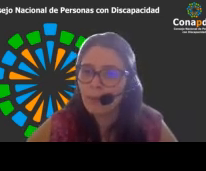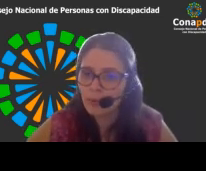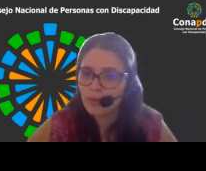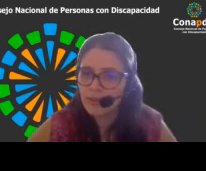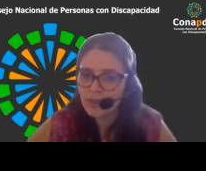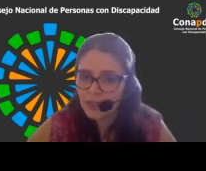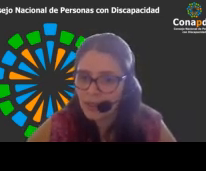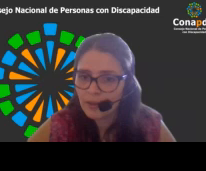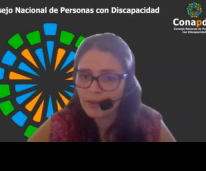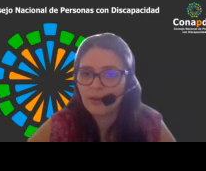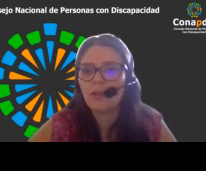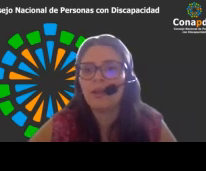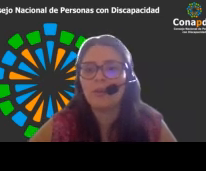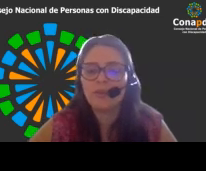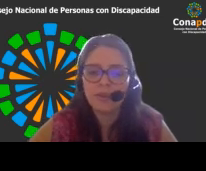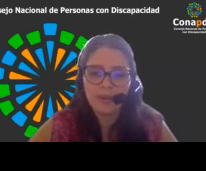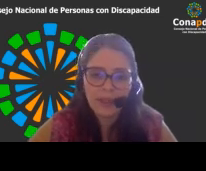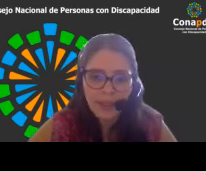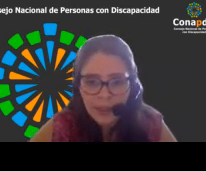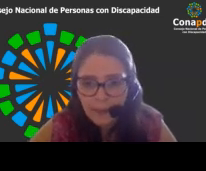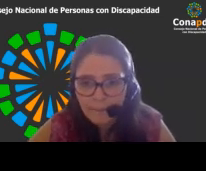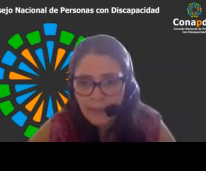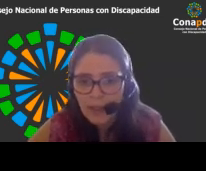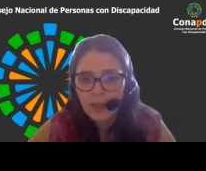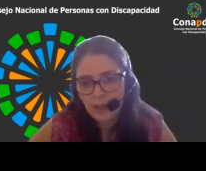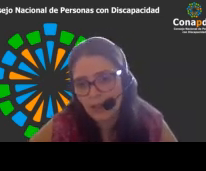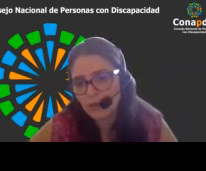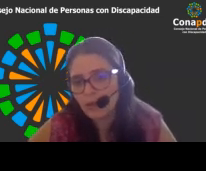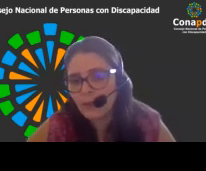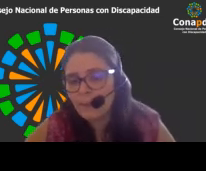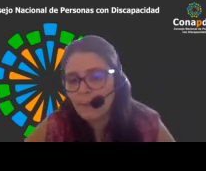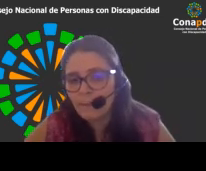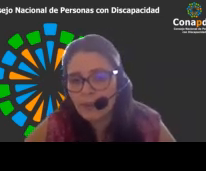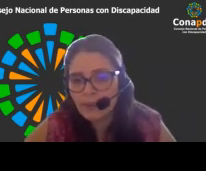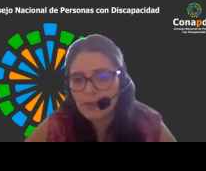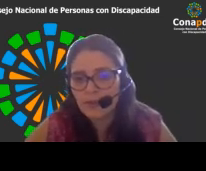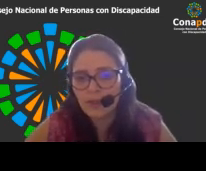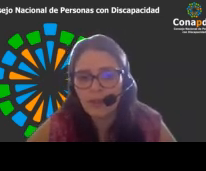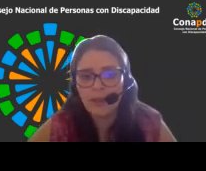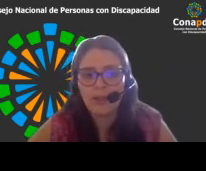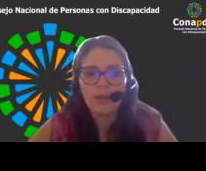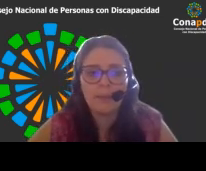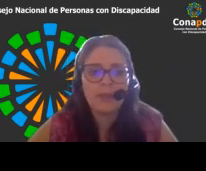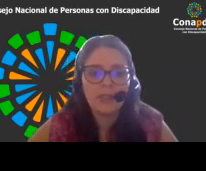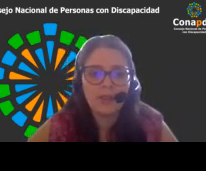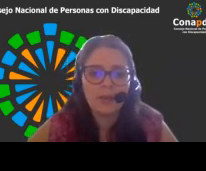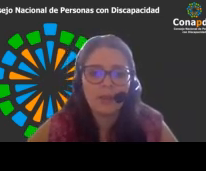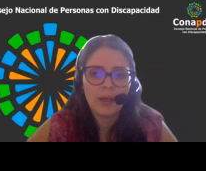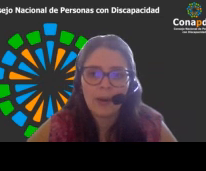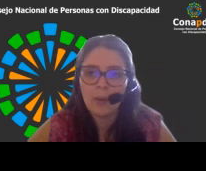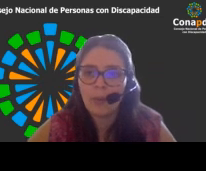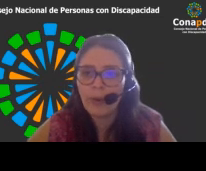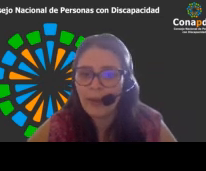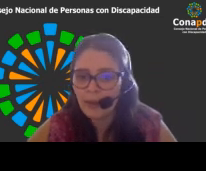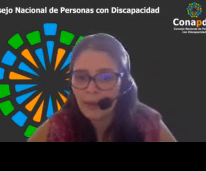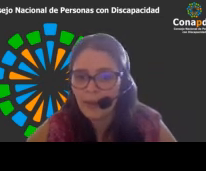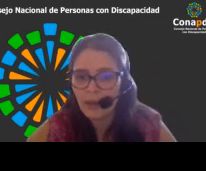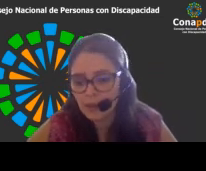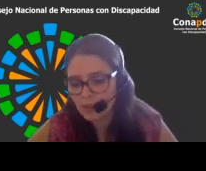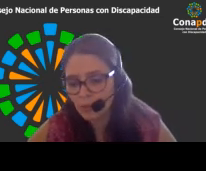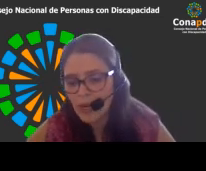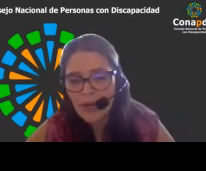y ver que apoyo necesita que ajuste requiere en esto también pues el Ministerio de trabajo